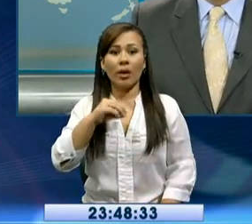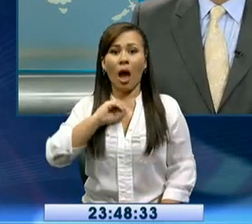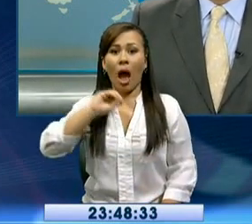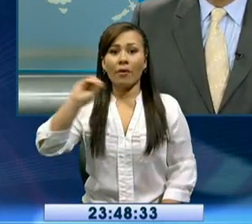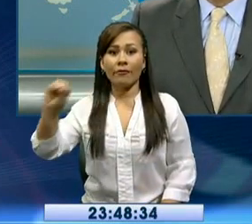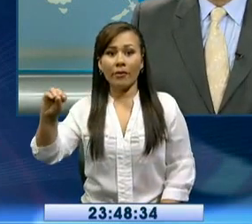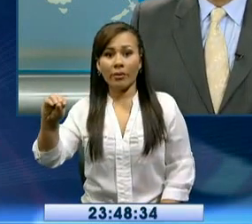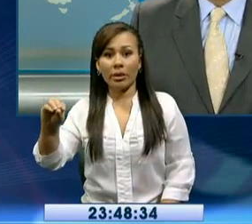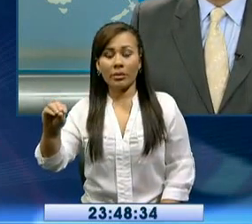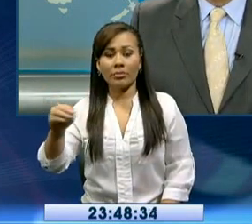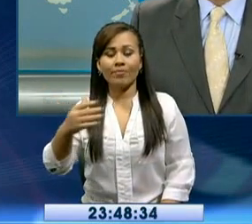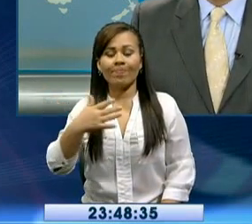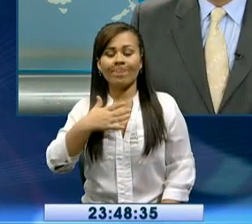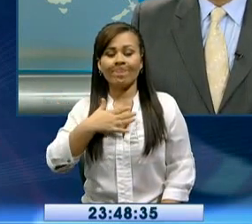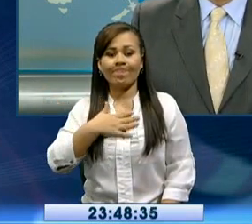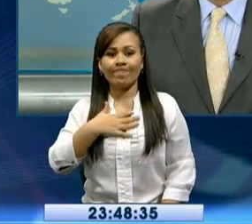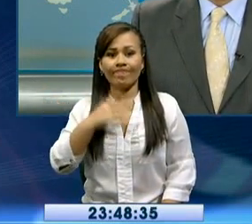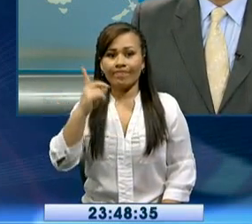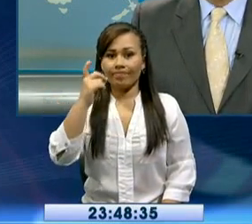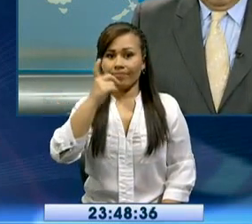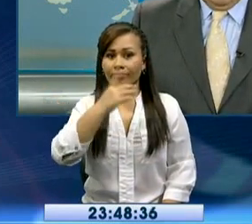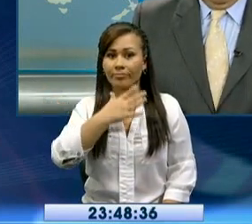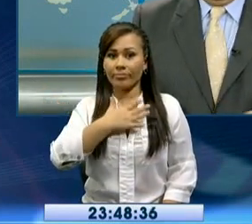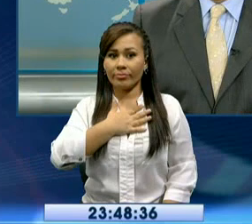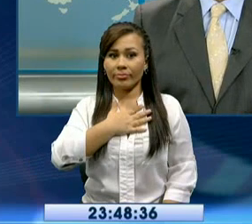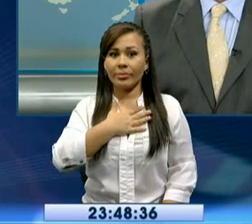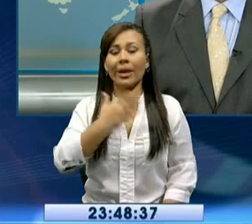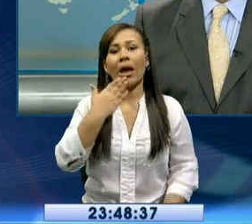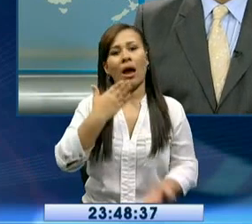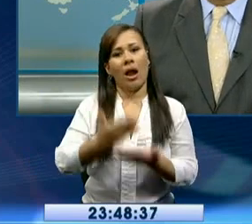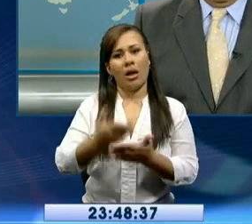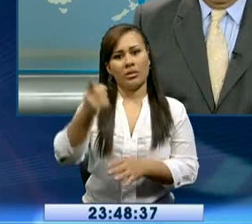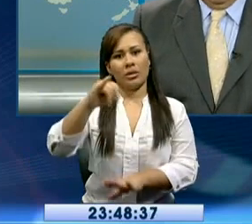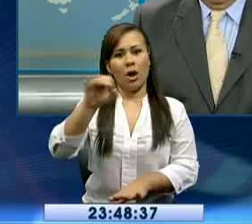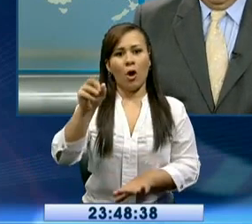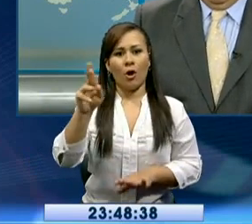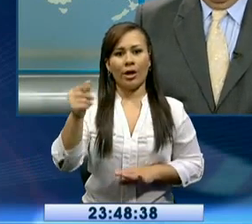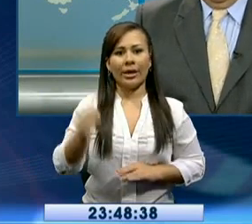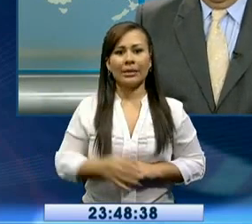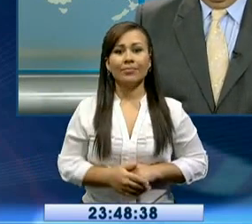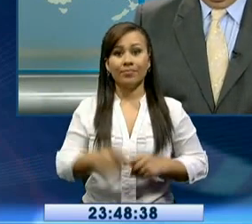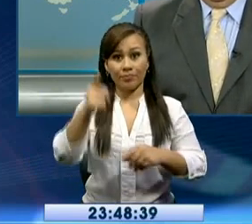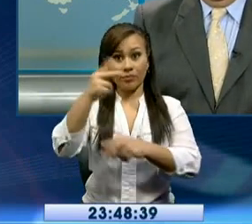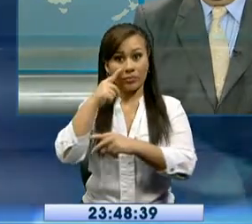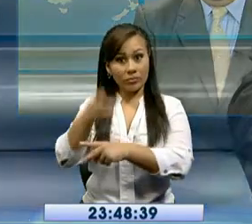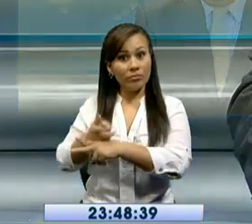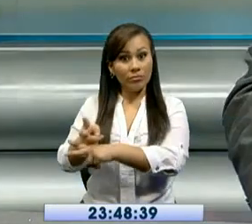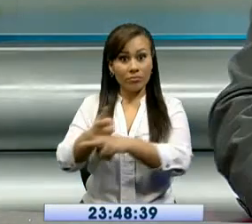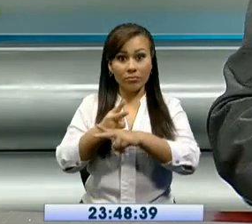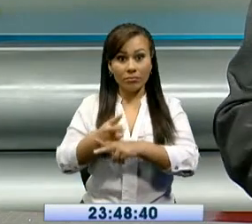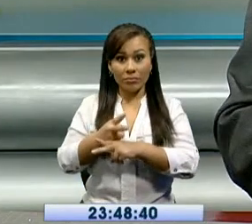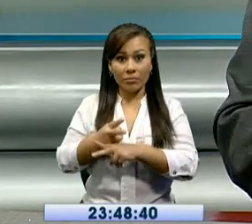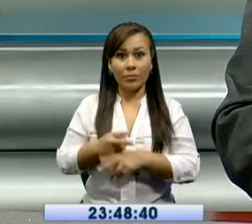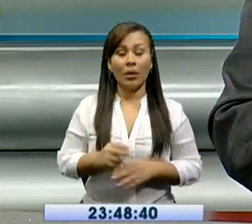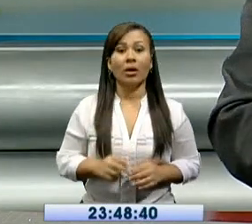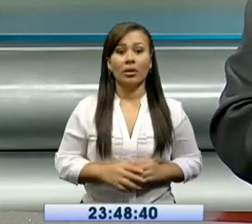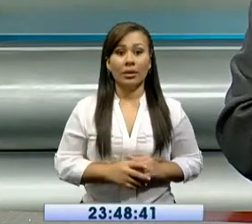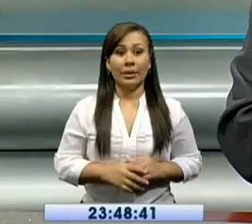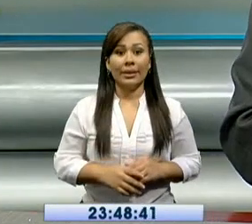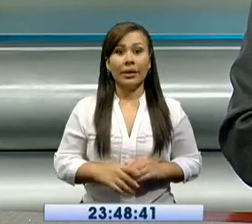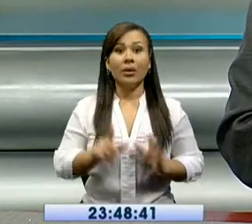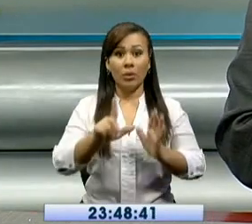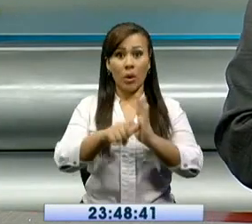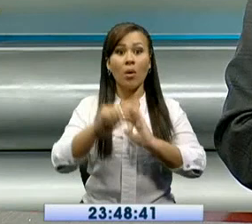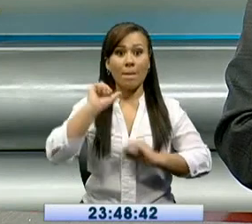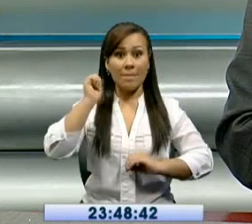habían confirmado esa información. Bueno, Jorge, muchas gracias. Cuídense. Y bueno, creo que en la primera emisión informativa